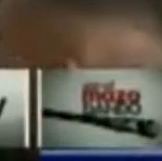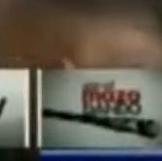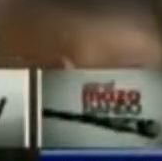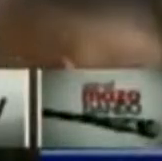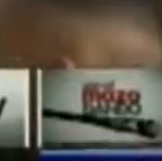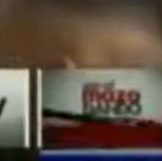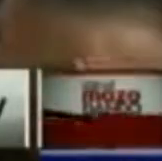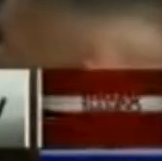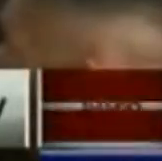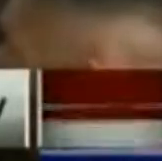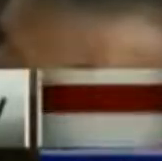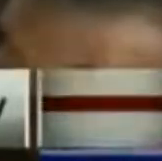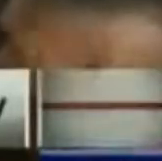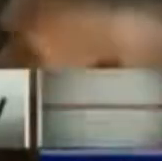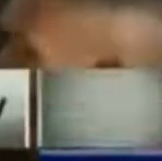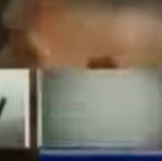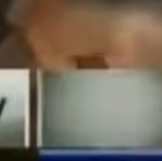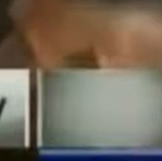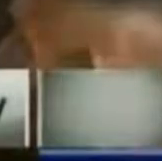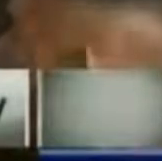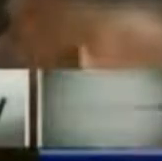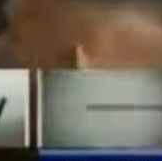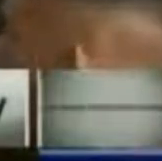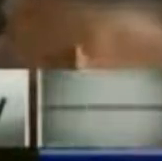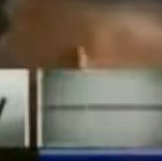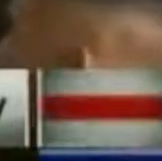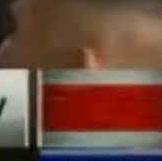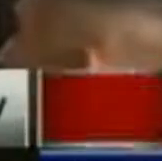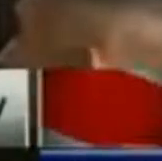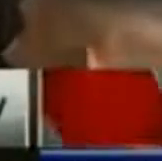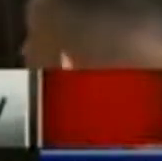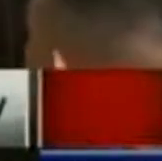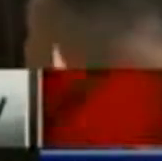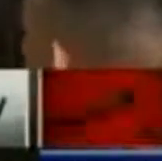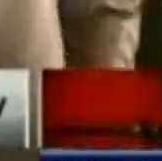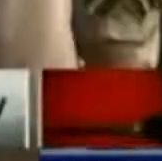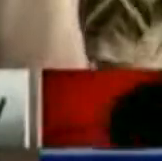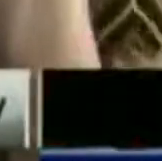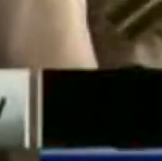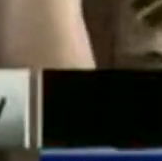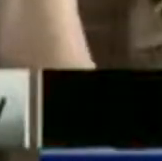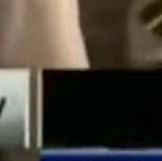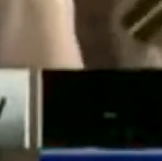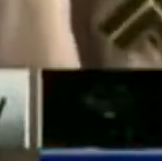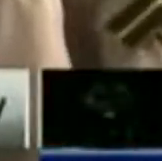yo los amargando con las mujeres